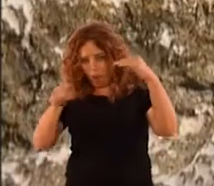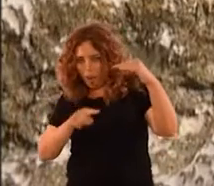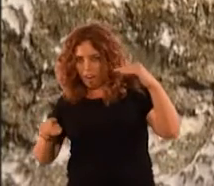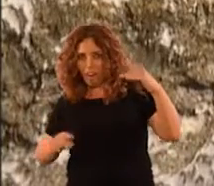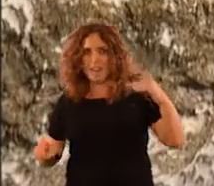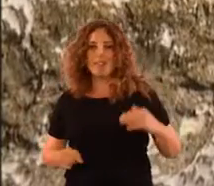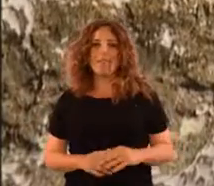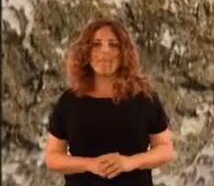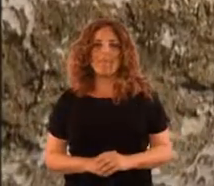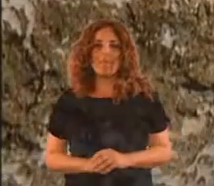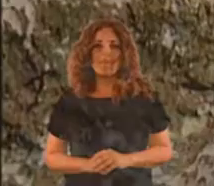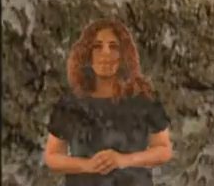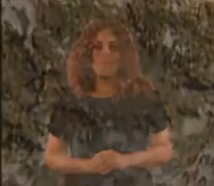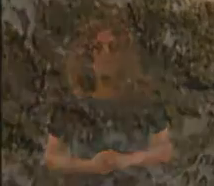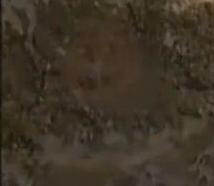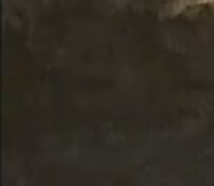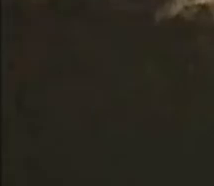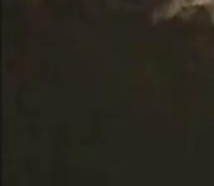del universo subterráneo.